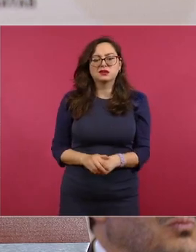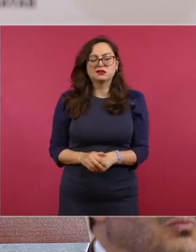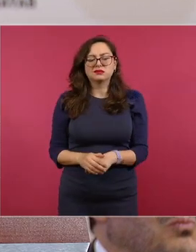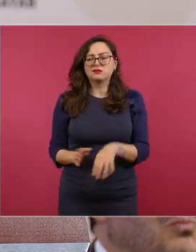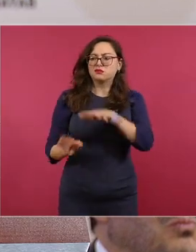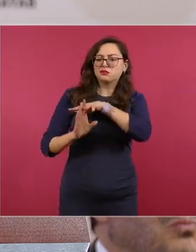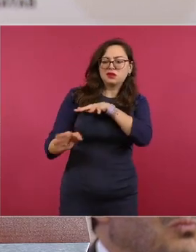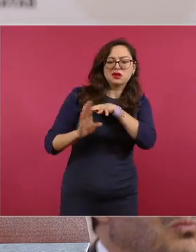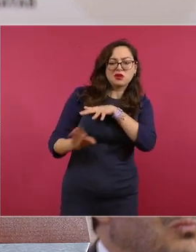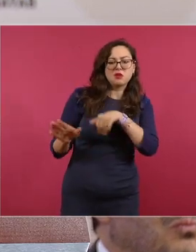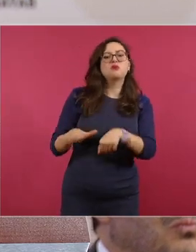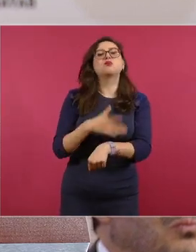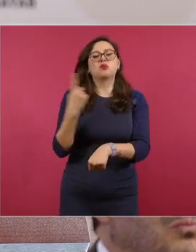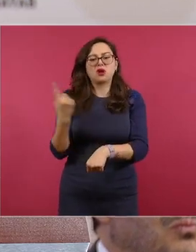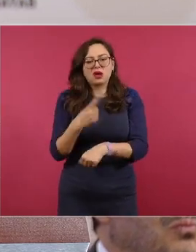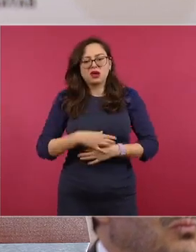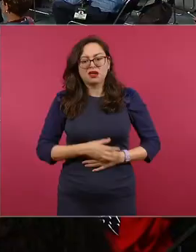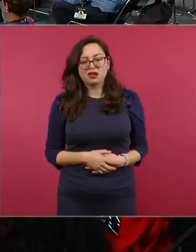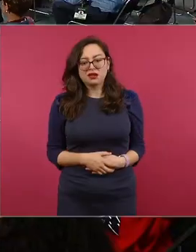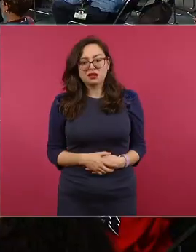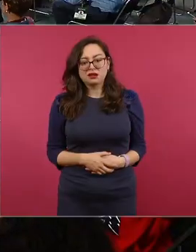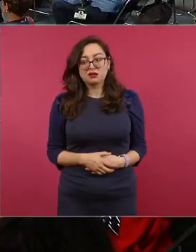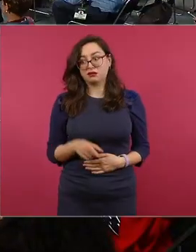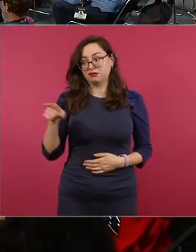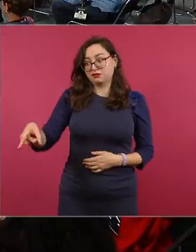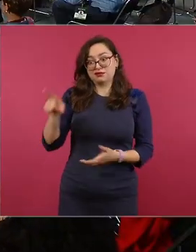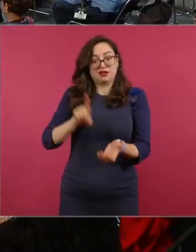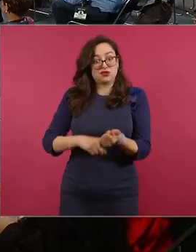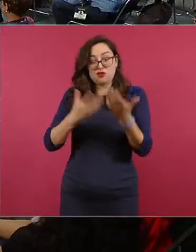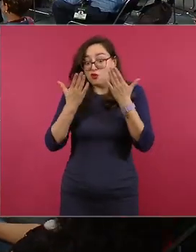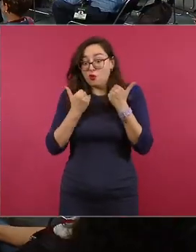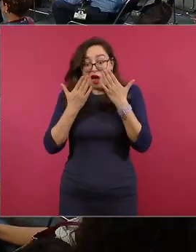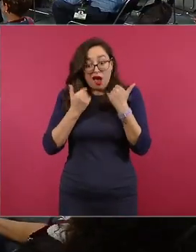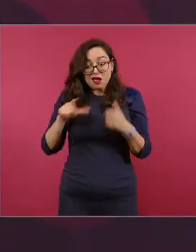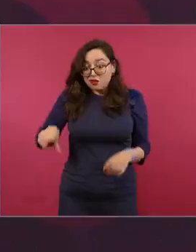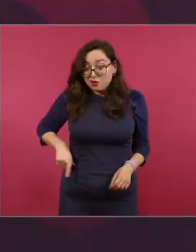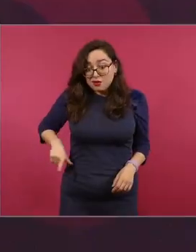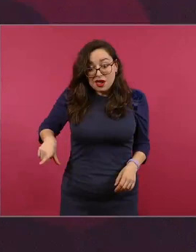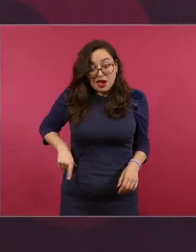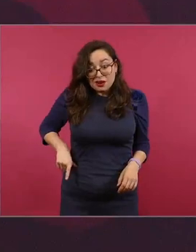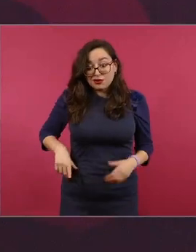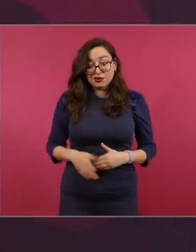un desgobierno? Claro. Que asesinaron